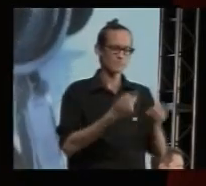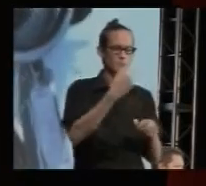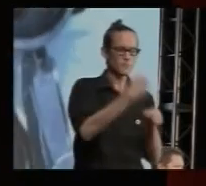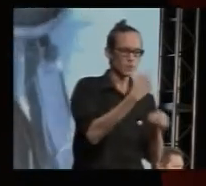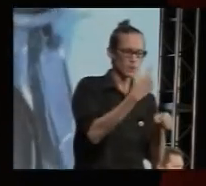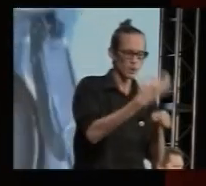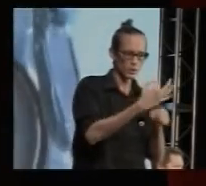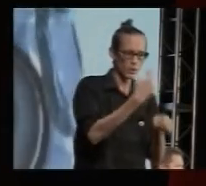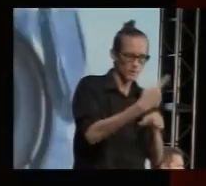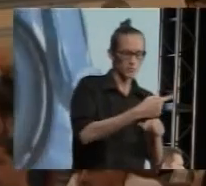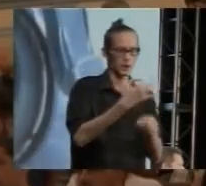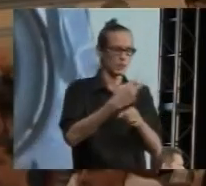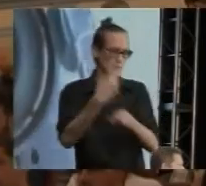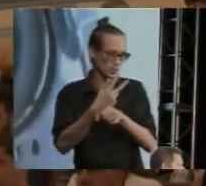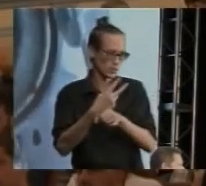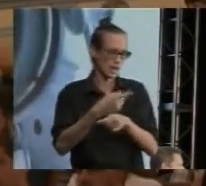talleres que allí se dictan.